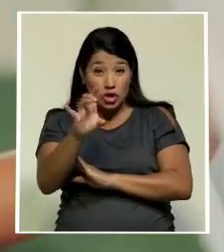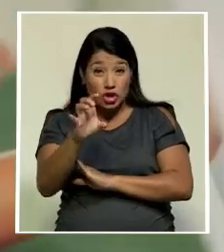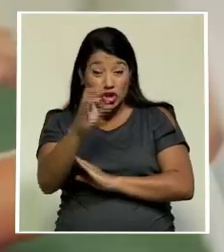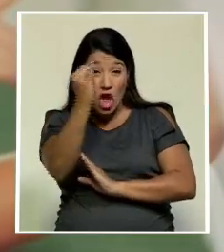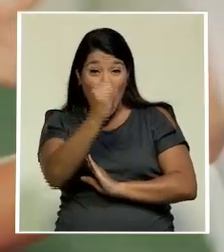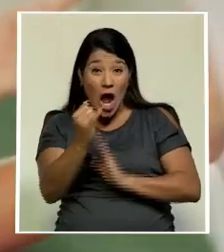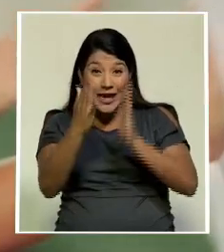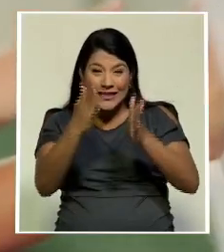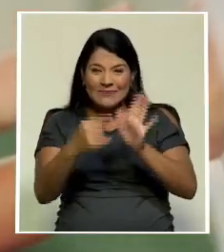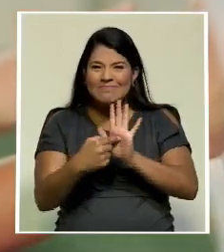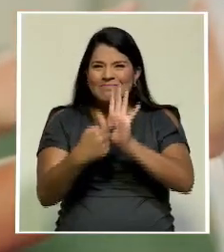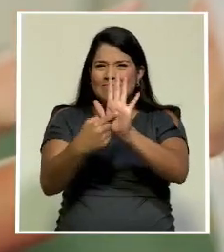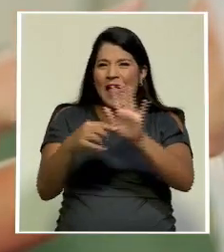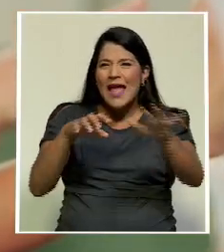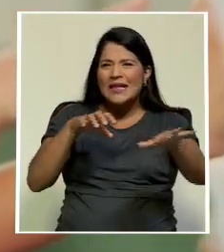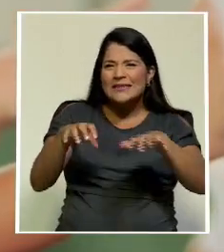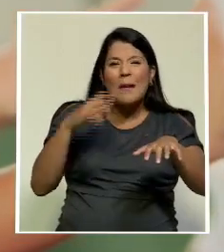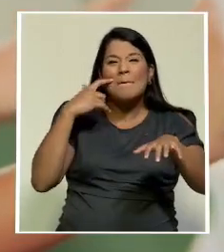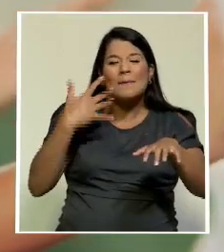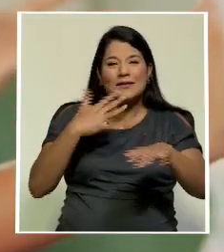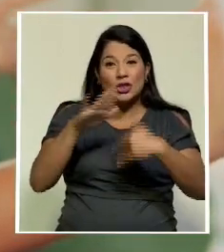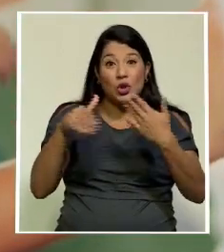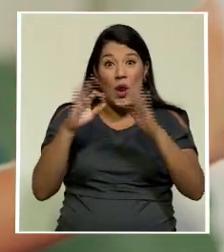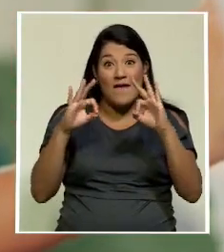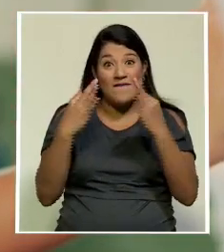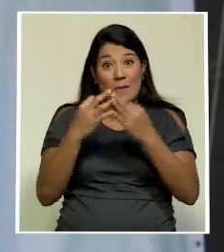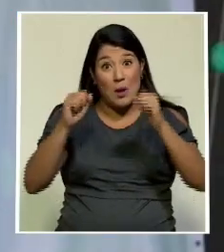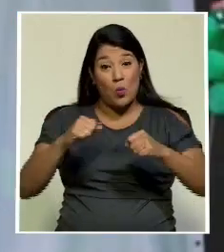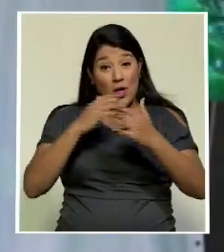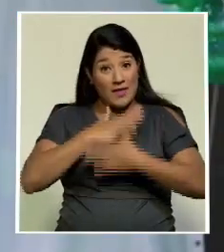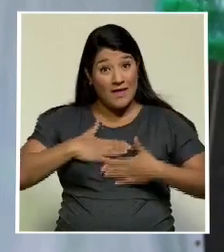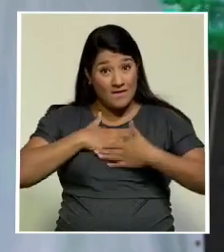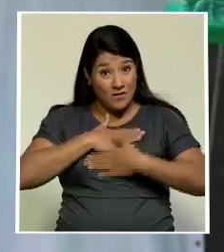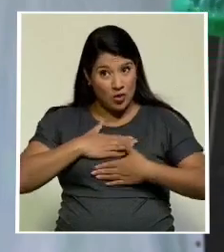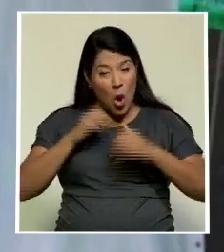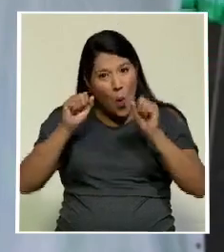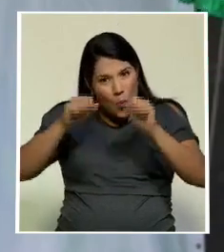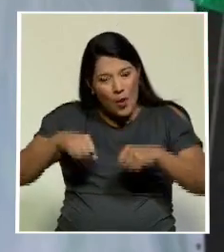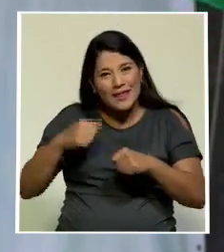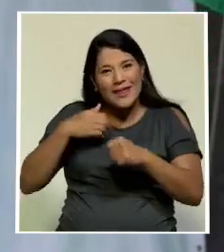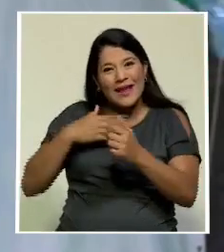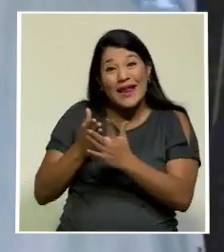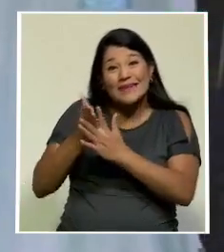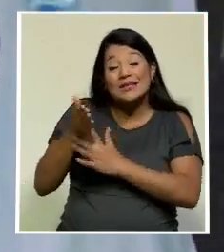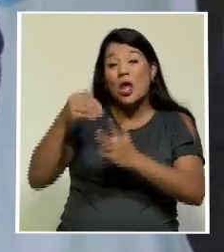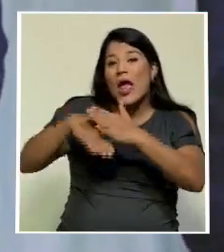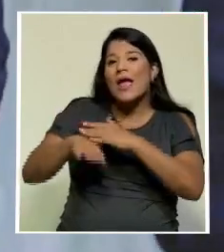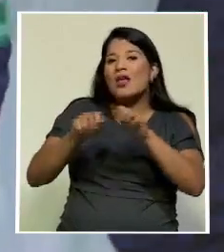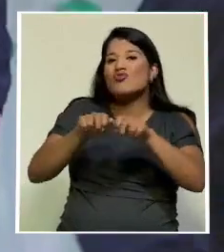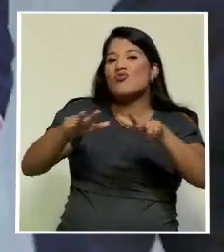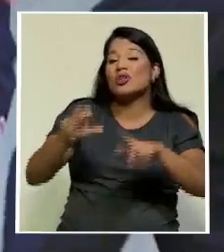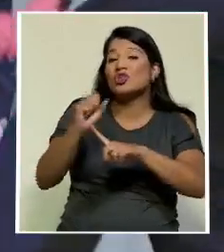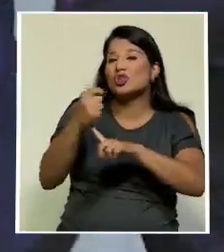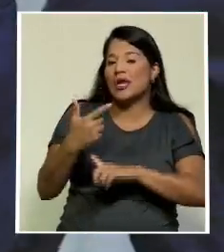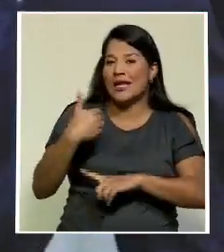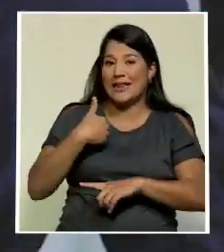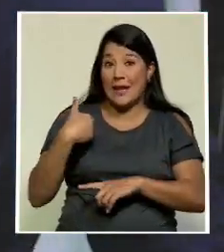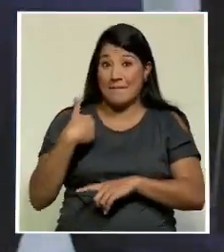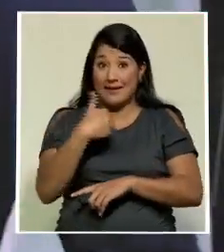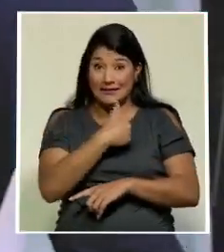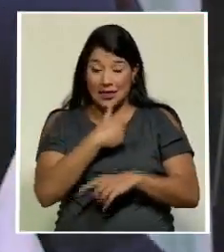el disfrute de toda la familia, que podrá accesar la propuesta multidisciplinaria en las redes del Ministerio o en la